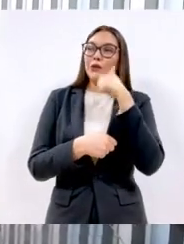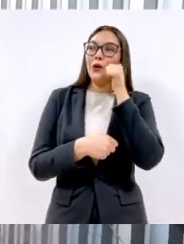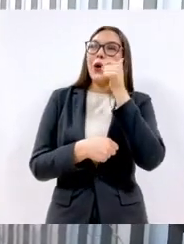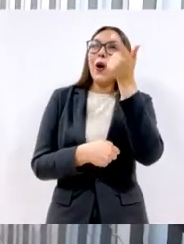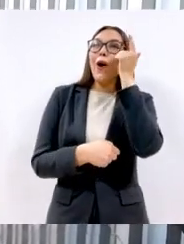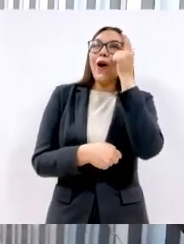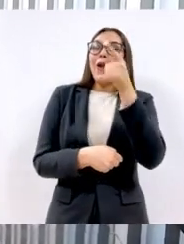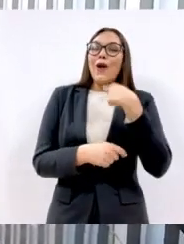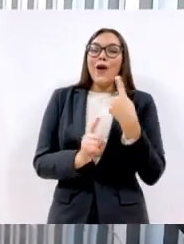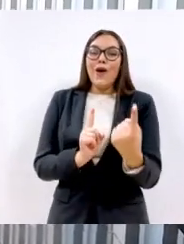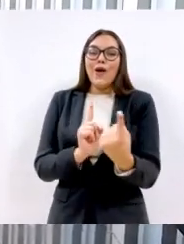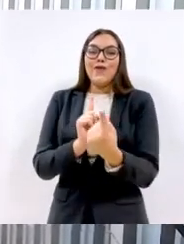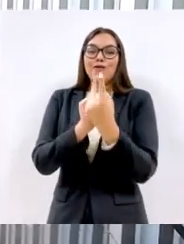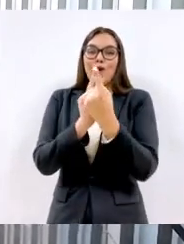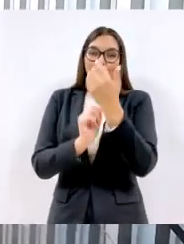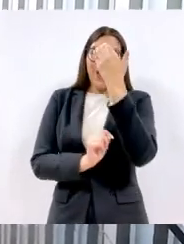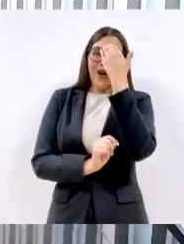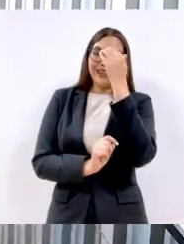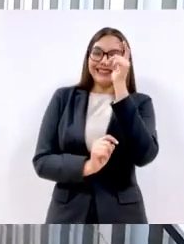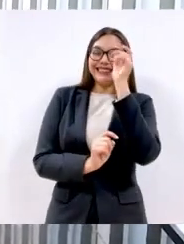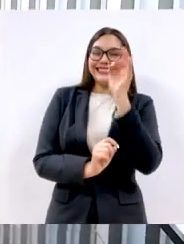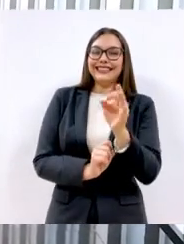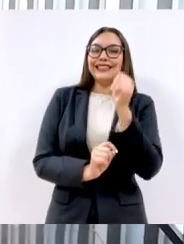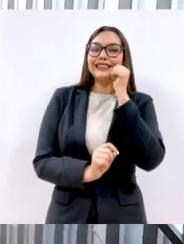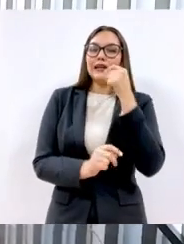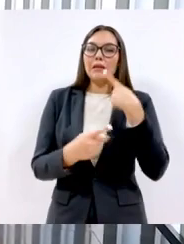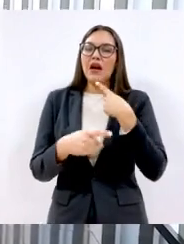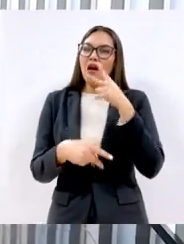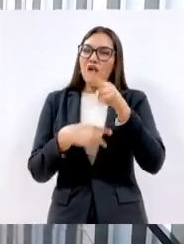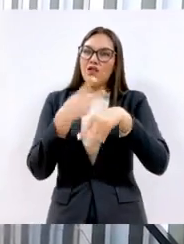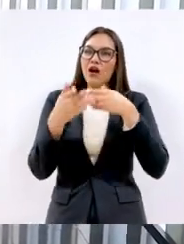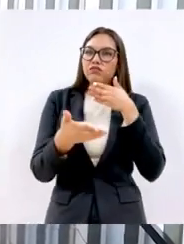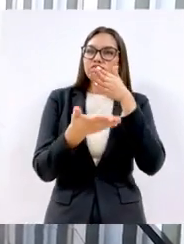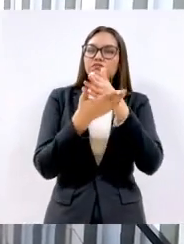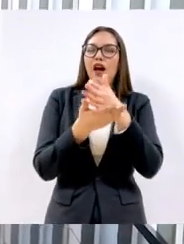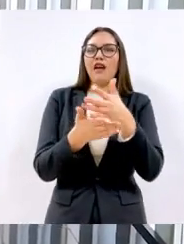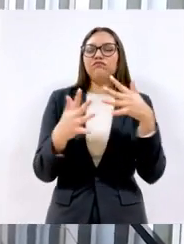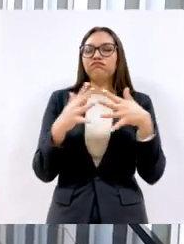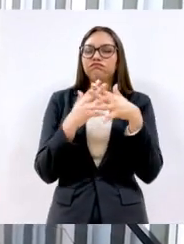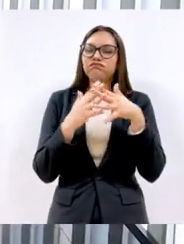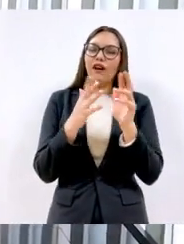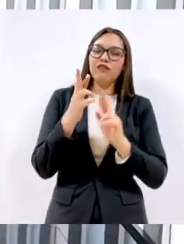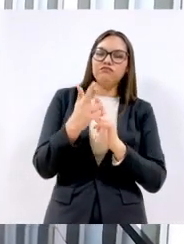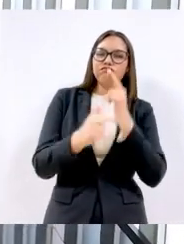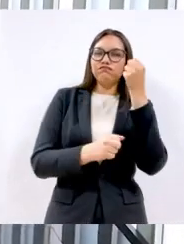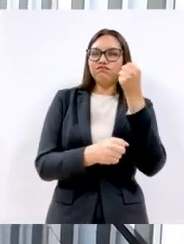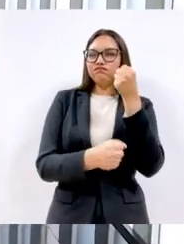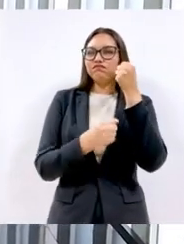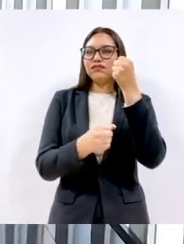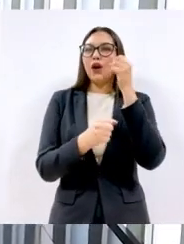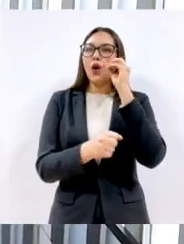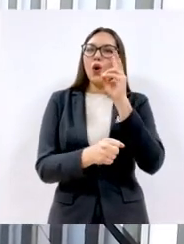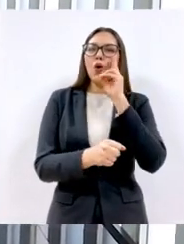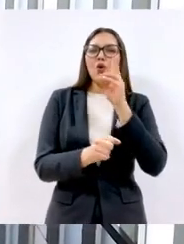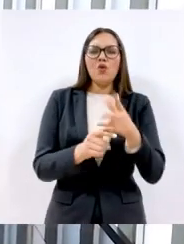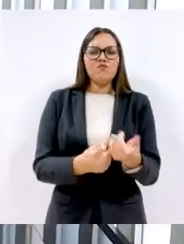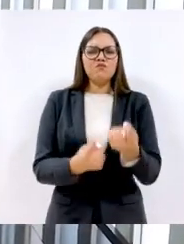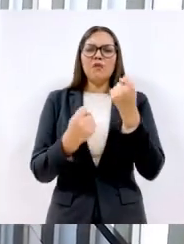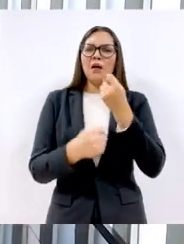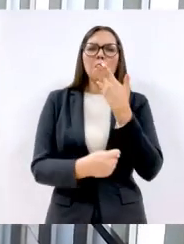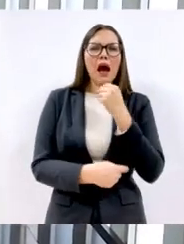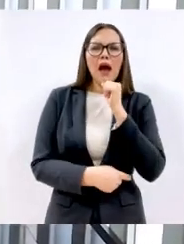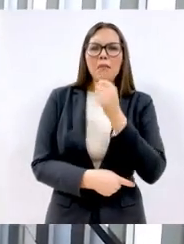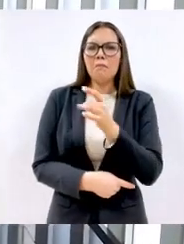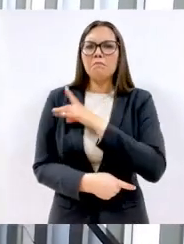ímpetu de haberlas conocido personalmente, sobre todo las mujeres que se iban a las revoluciones o las mujeres que se enfrentaban con un